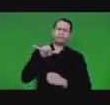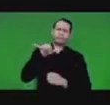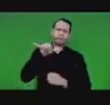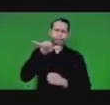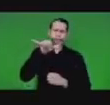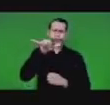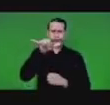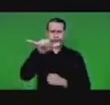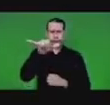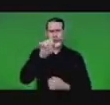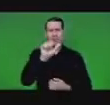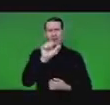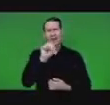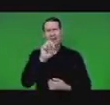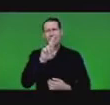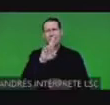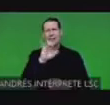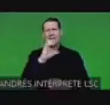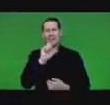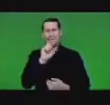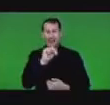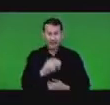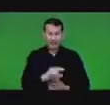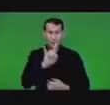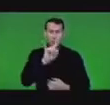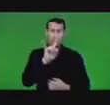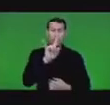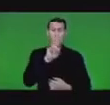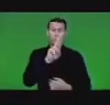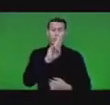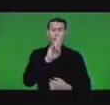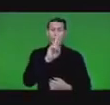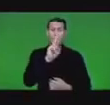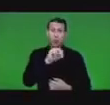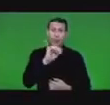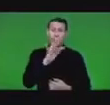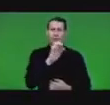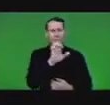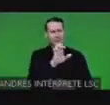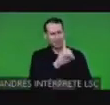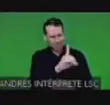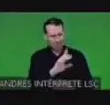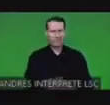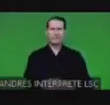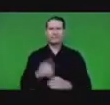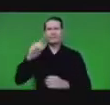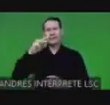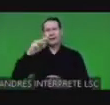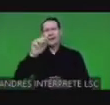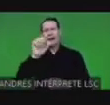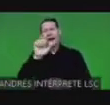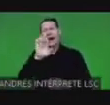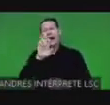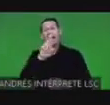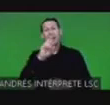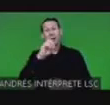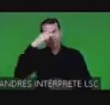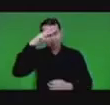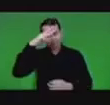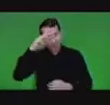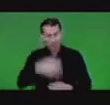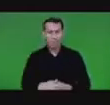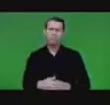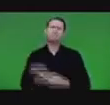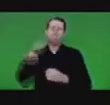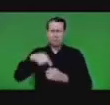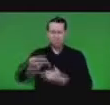United, JetBlue, Delta, Aeroméxico y Azul en la región americana. marítima entre barcos de vela, yates y